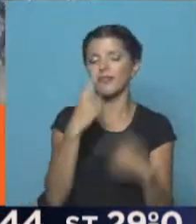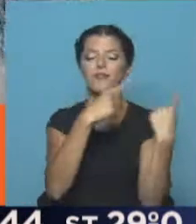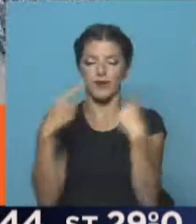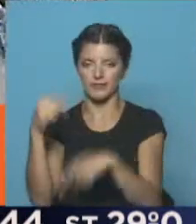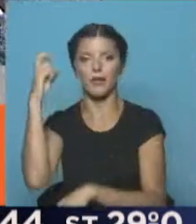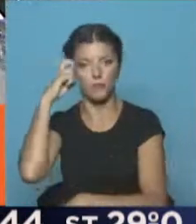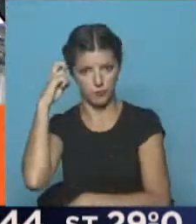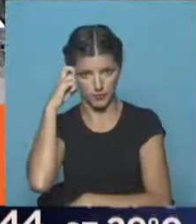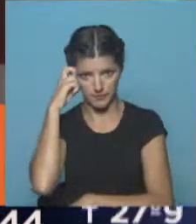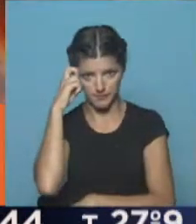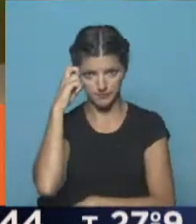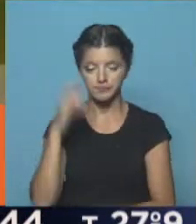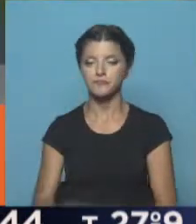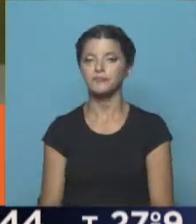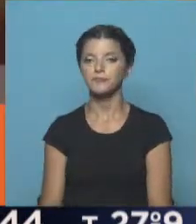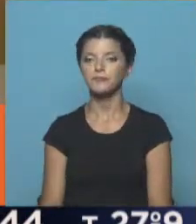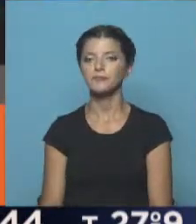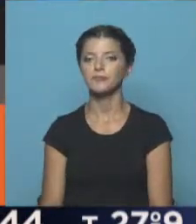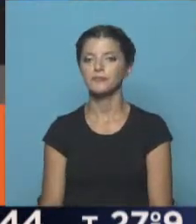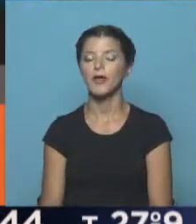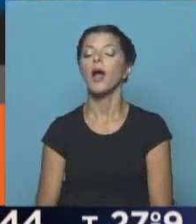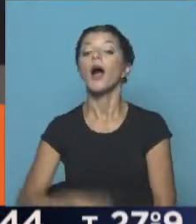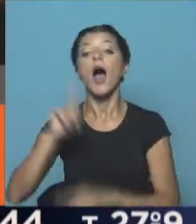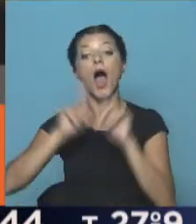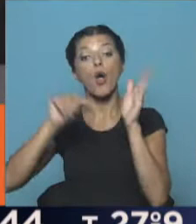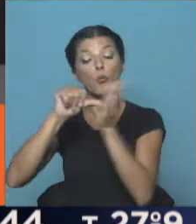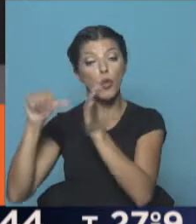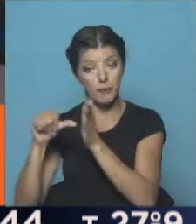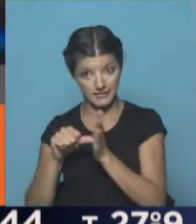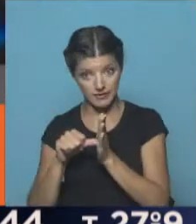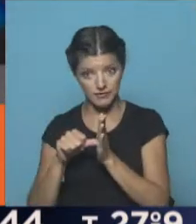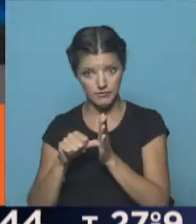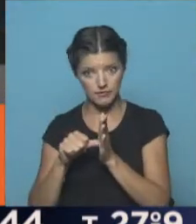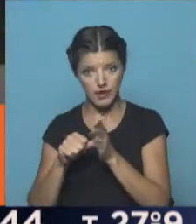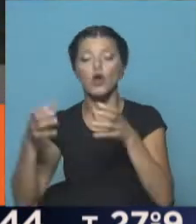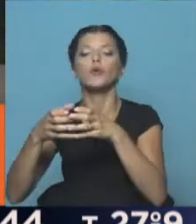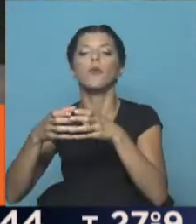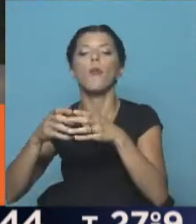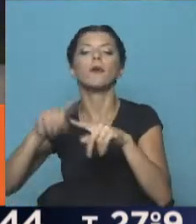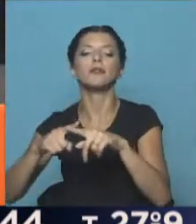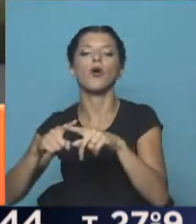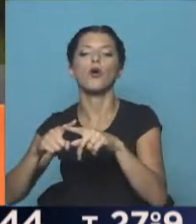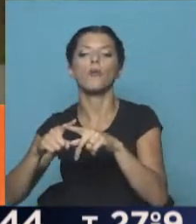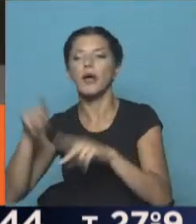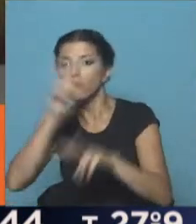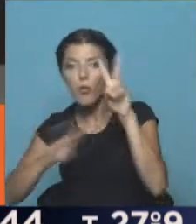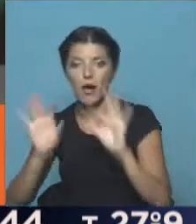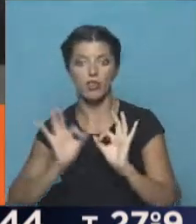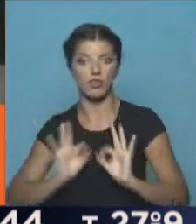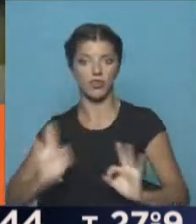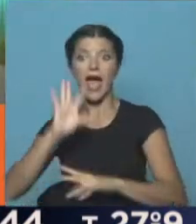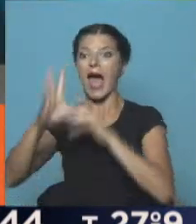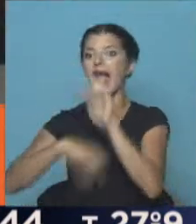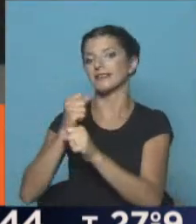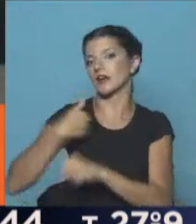semi presidencialista digamos si hay algunos países donde daría la sensación que la clase política hace todo lo posible para zafar hasta tanto la sociedad no se lo